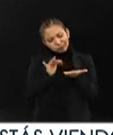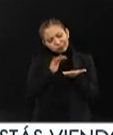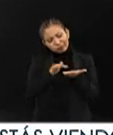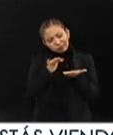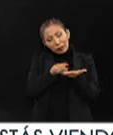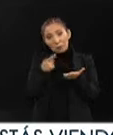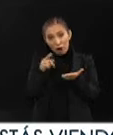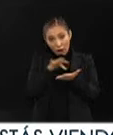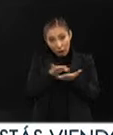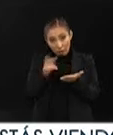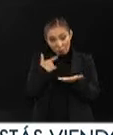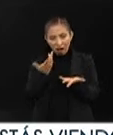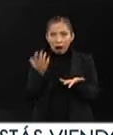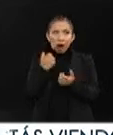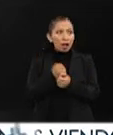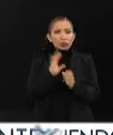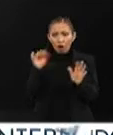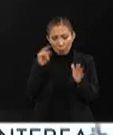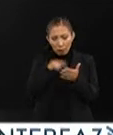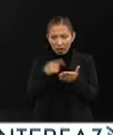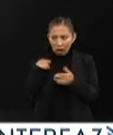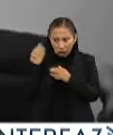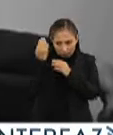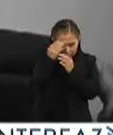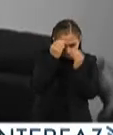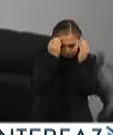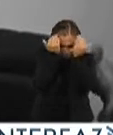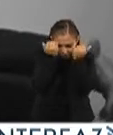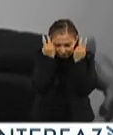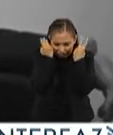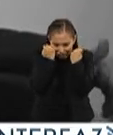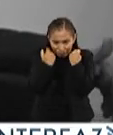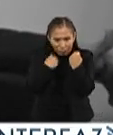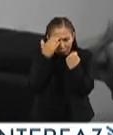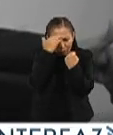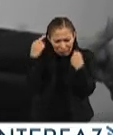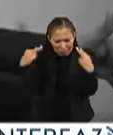no leía por leer, leía por ocultarme de los demás, porque yo me